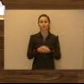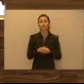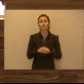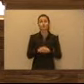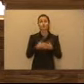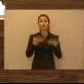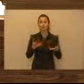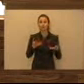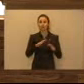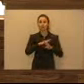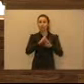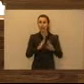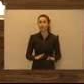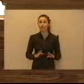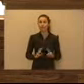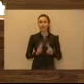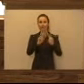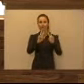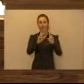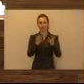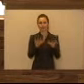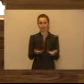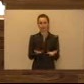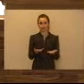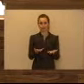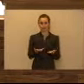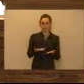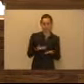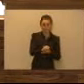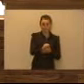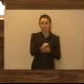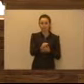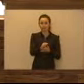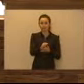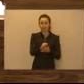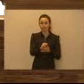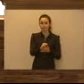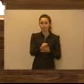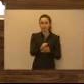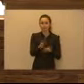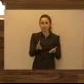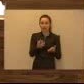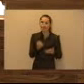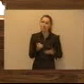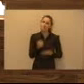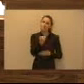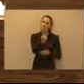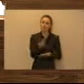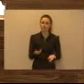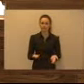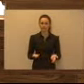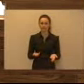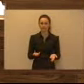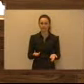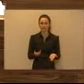Apuntan, por tanto, a las prestaciones que ya es imprescindible reforzar